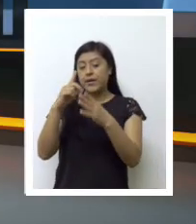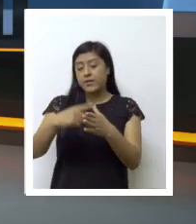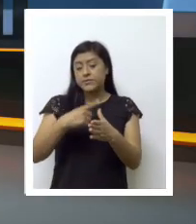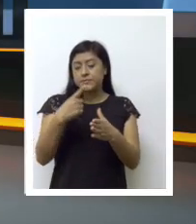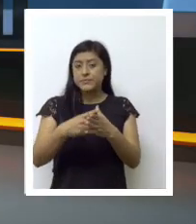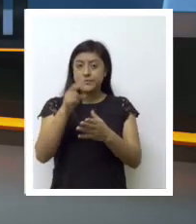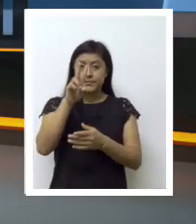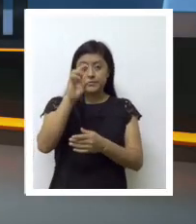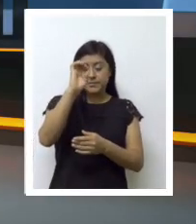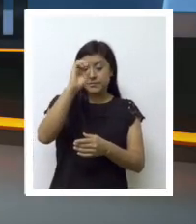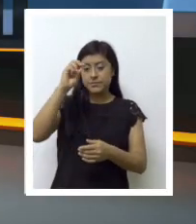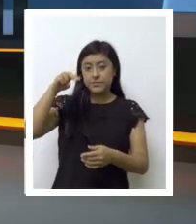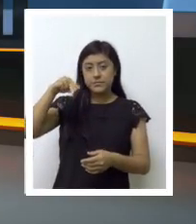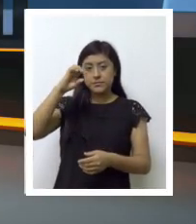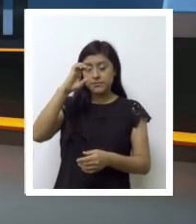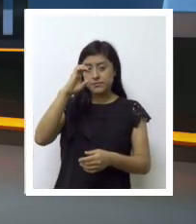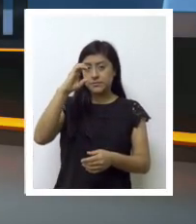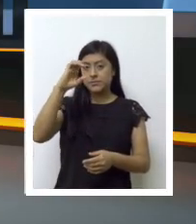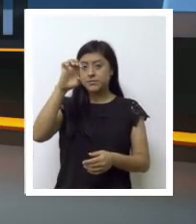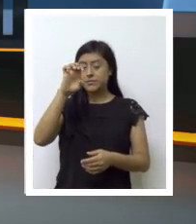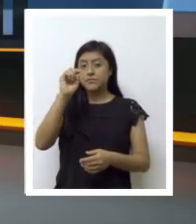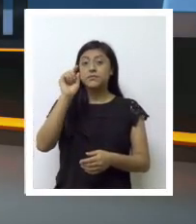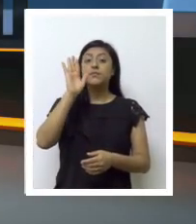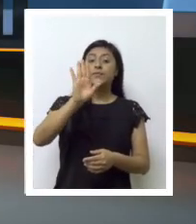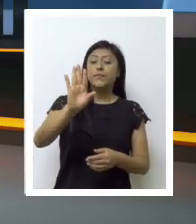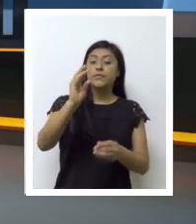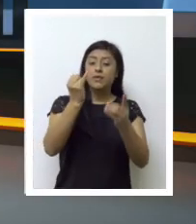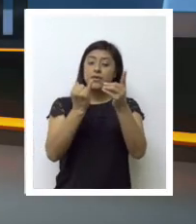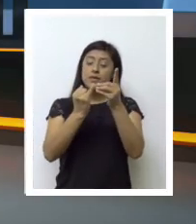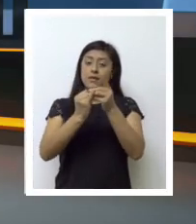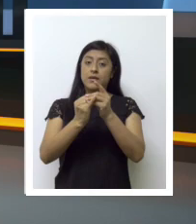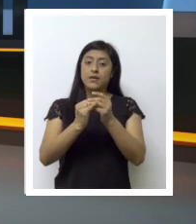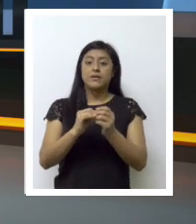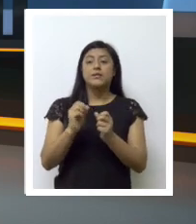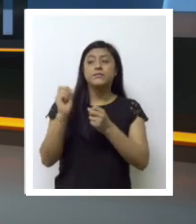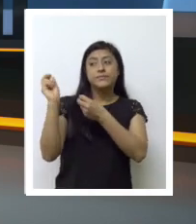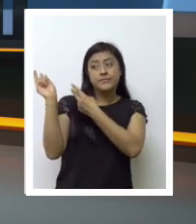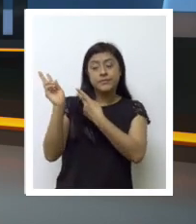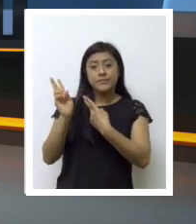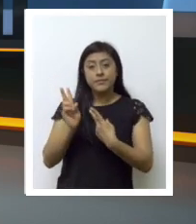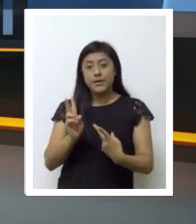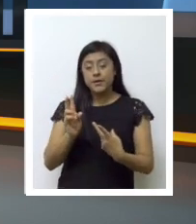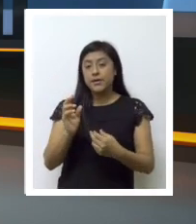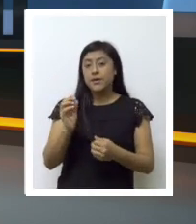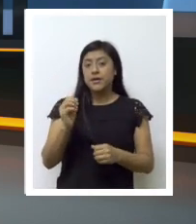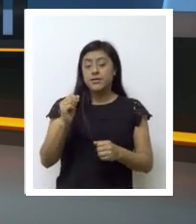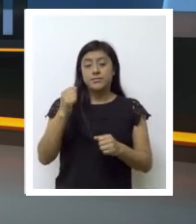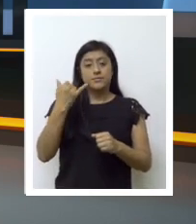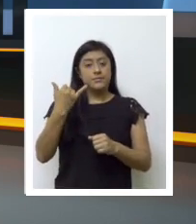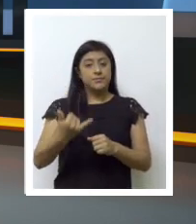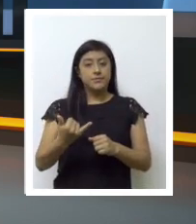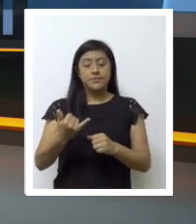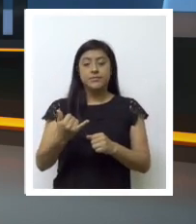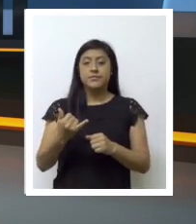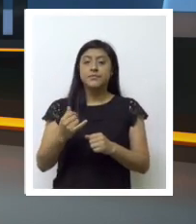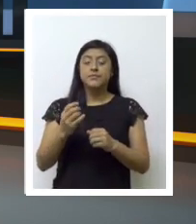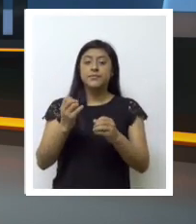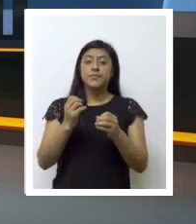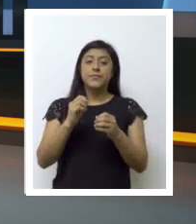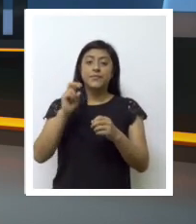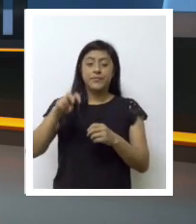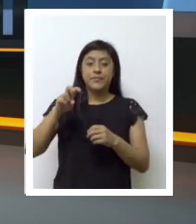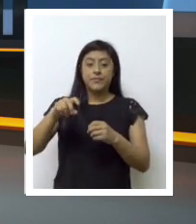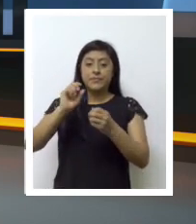Verifique la fecha de vencimiento de su DPI en la parte de atrás y si caduca, acérquese a renovarla anticipadamente a una de